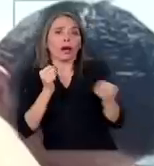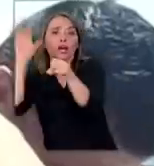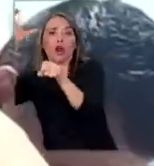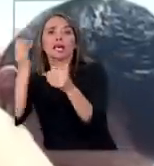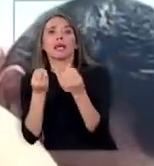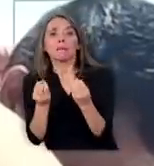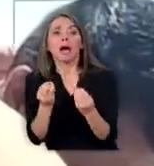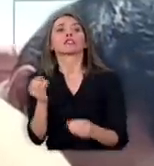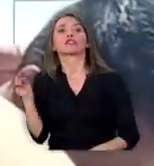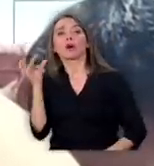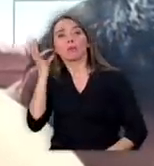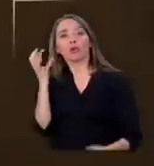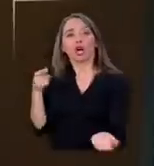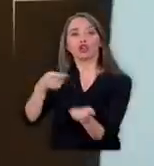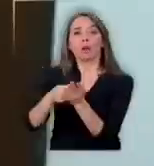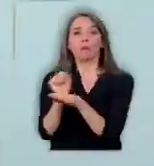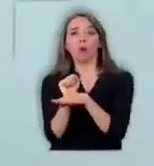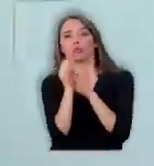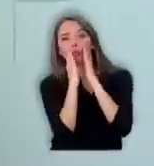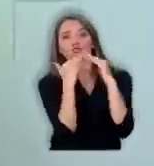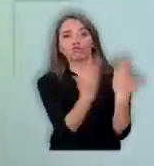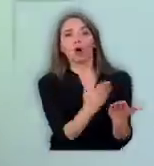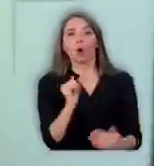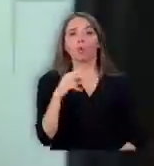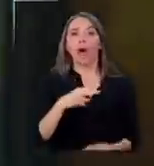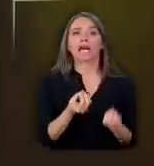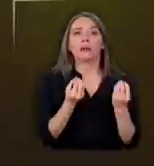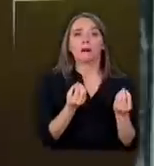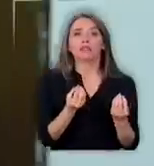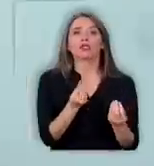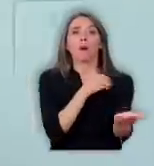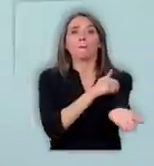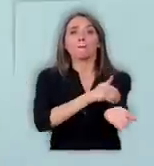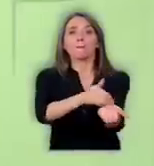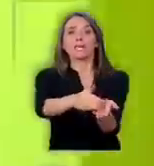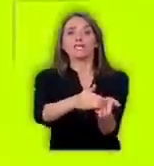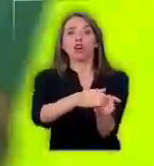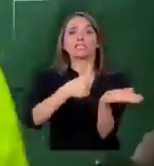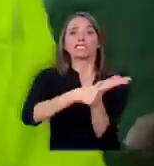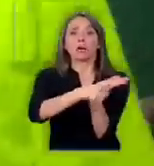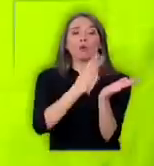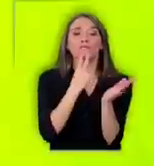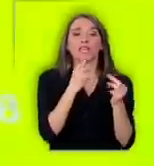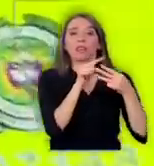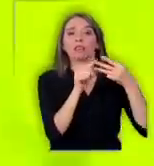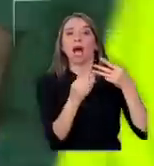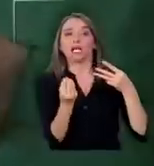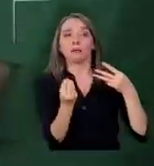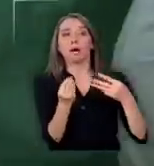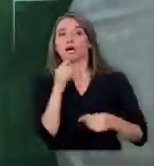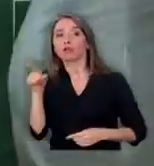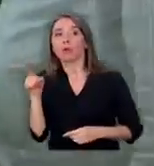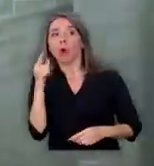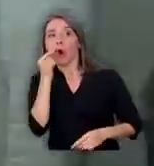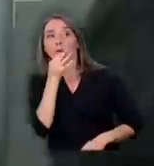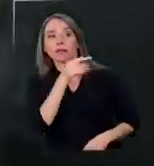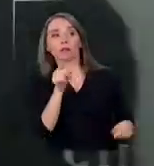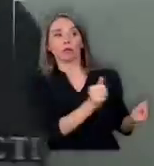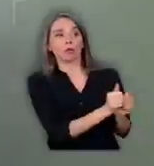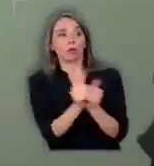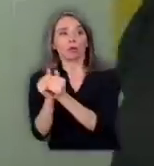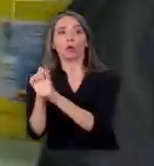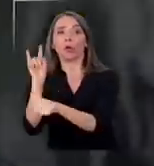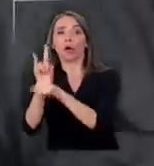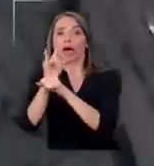el auto que le compró a Juan Valderrama? ¿Y qué pasará con el millonario seguro de vida? Hay un hombre que dice que lo llevaste engañado diciéndole que ibas a comprar